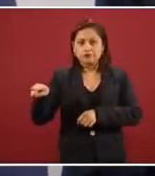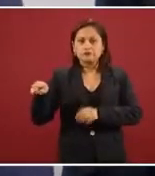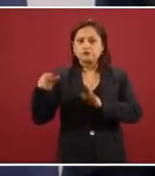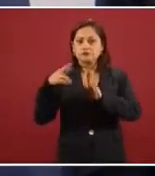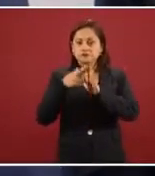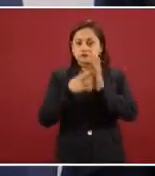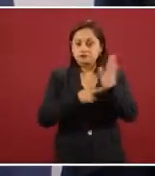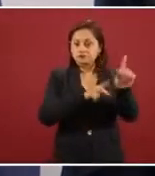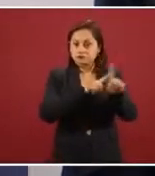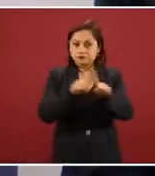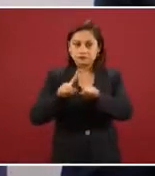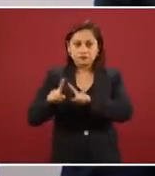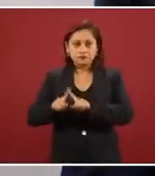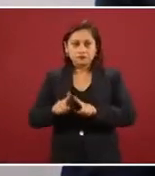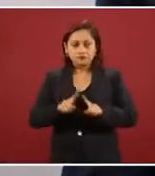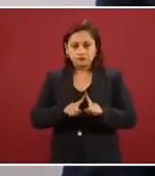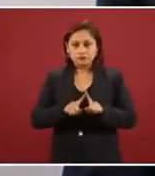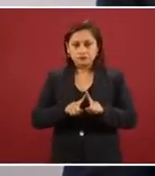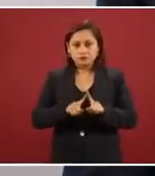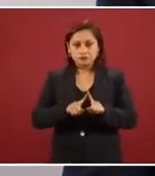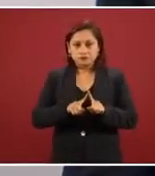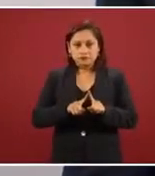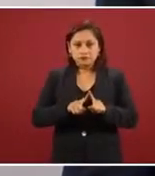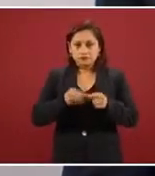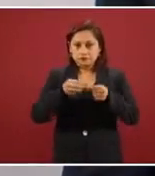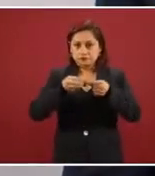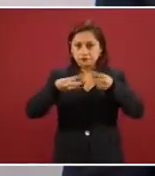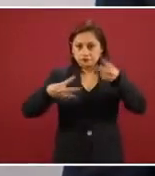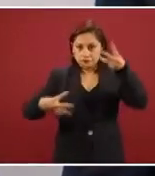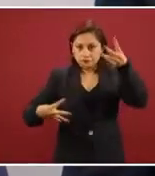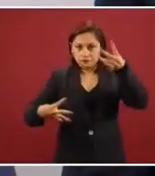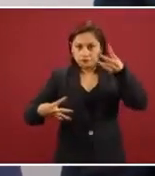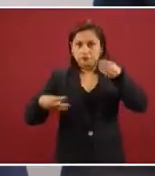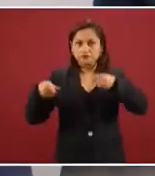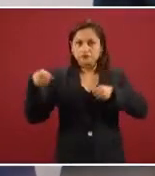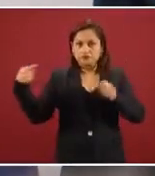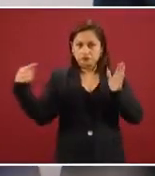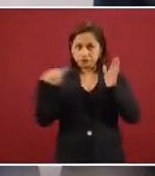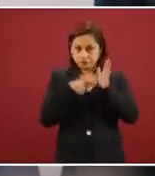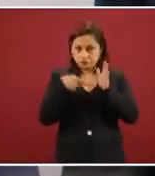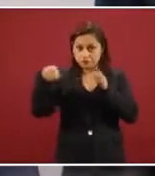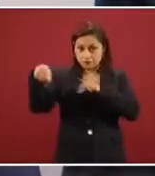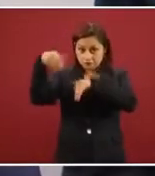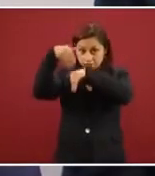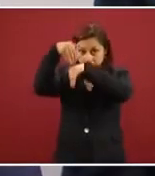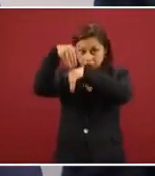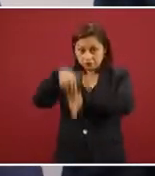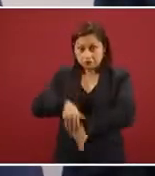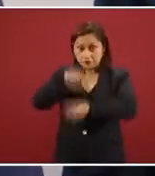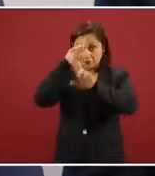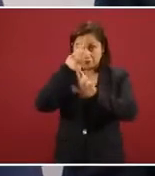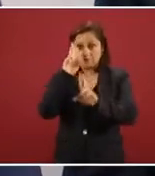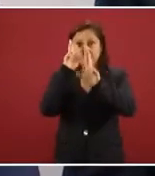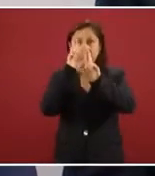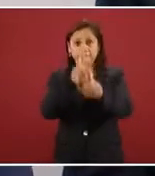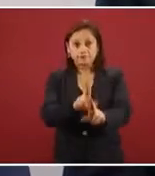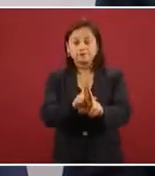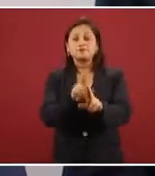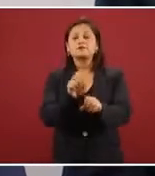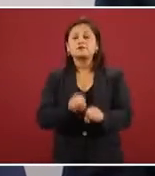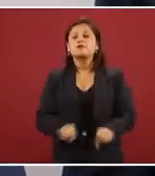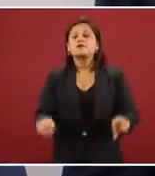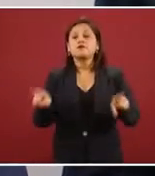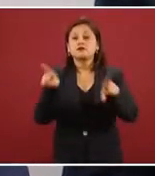disposiciones que de ella misma emanan asimismo velar por la salud